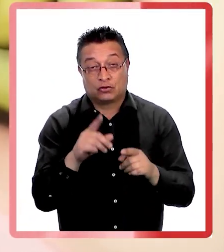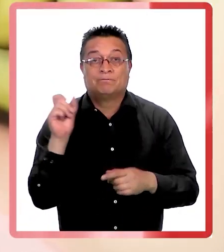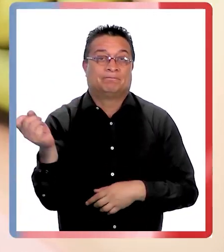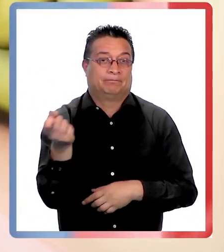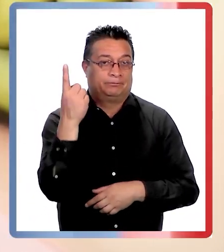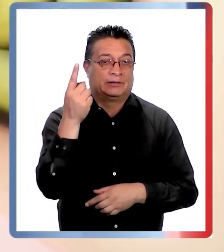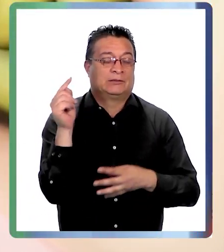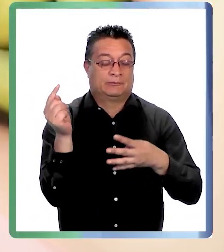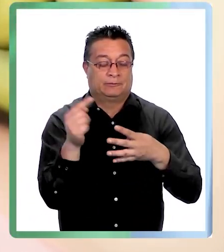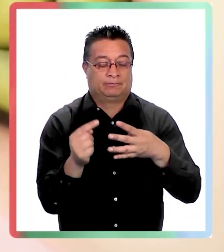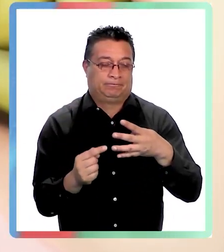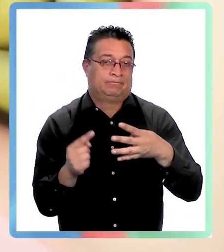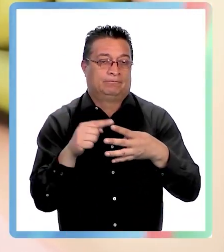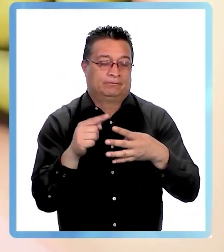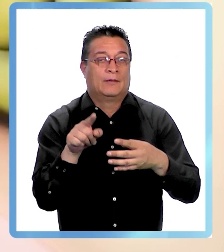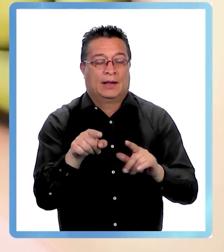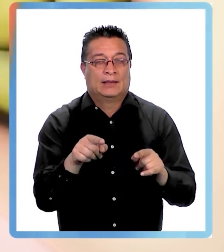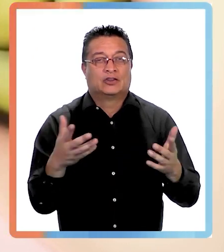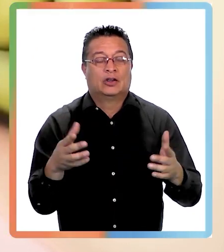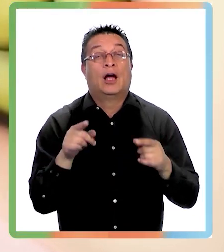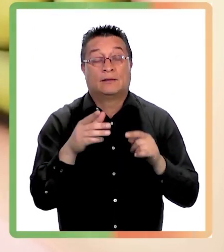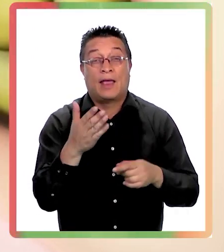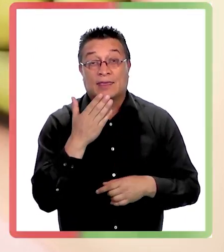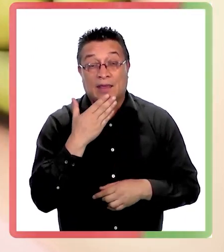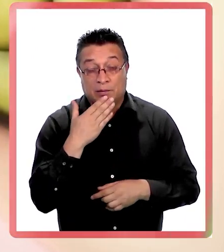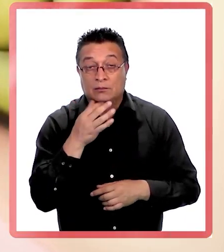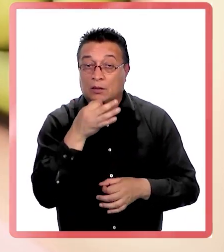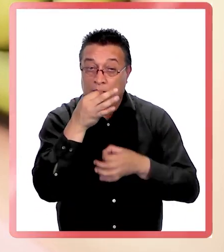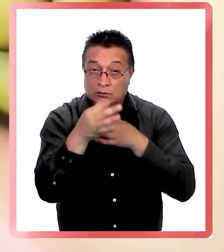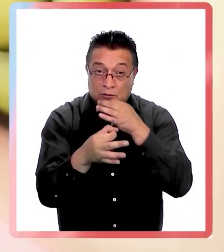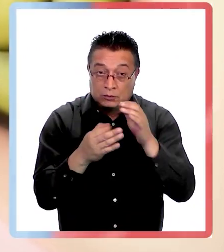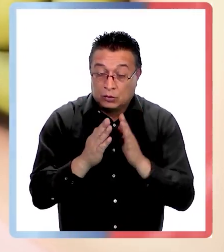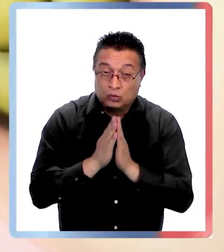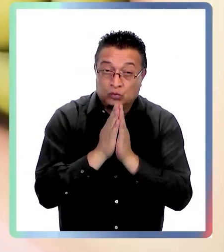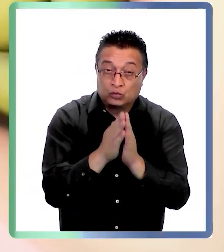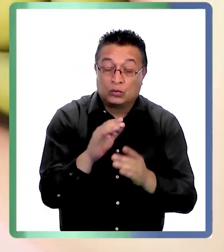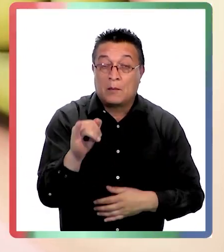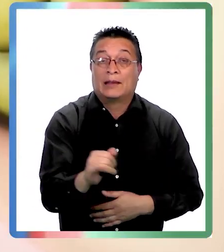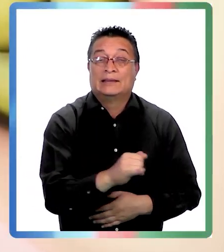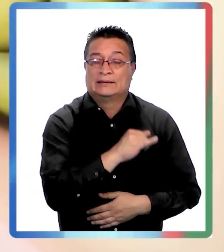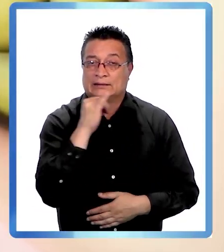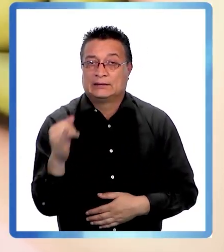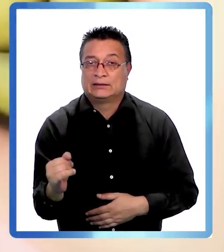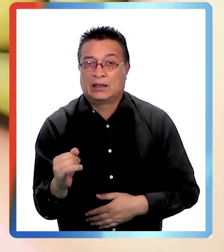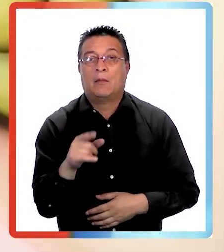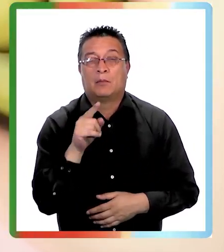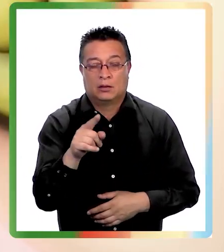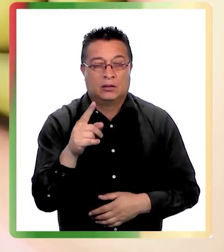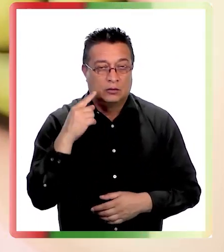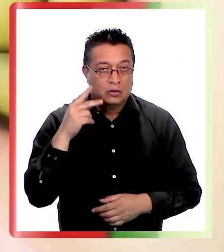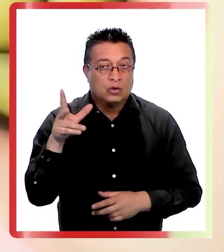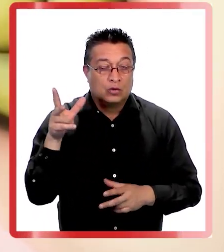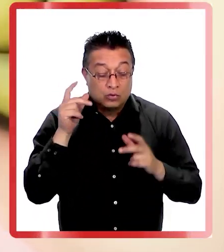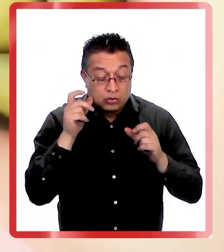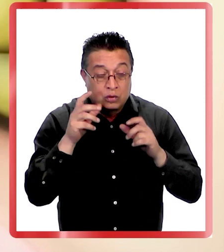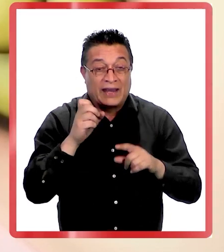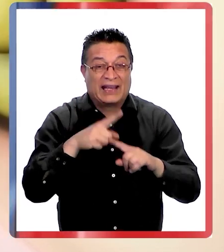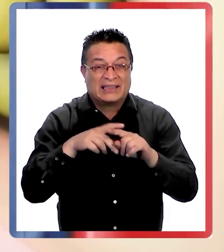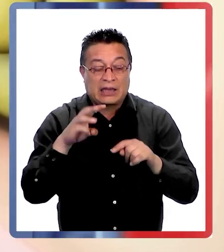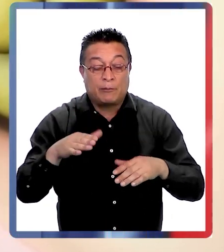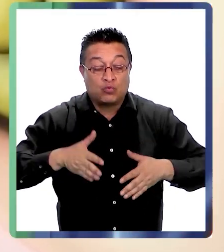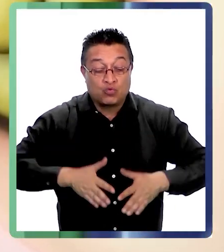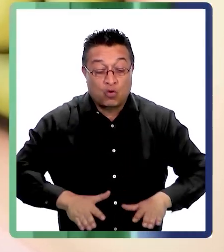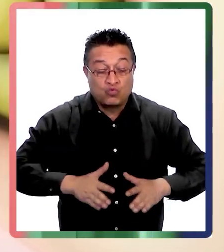Eso principalmente y también sugerimos que siempre se haga el screening auditivo a los recién